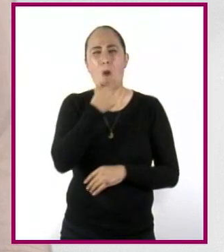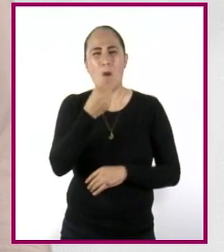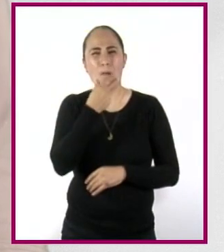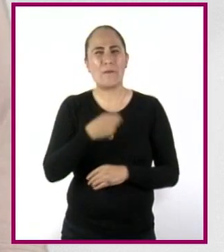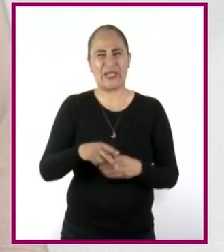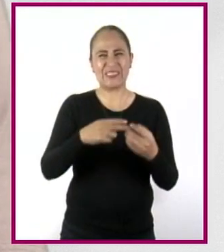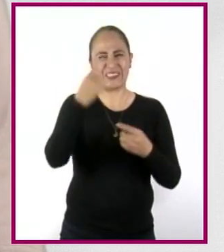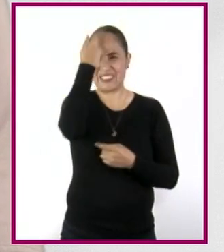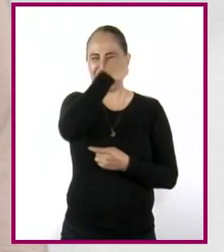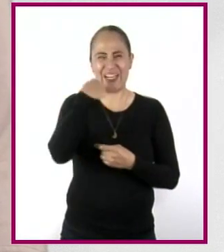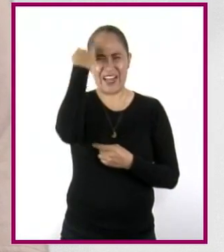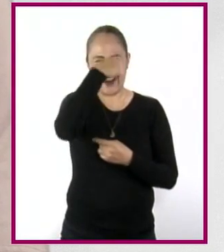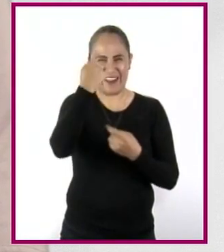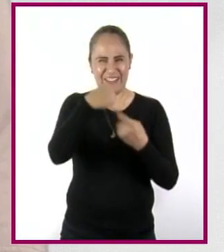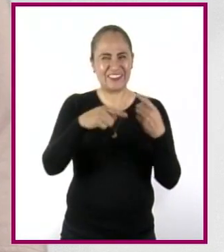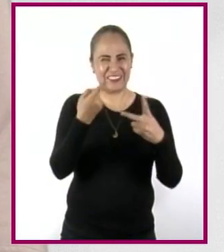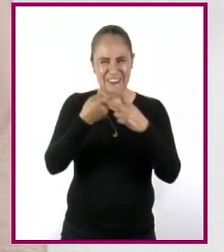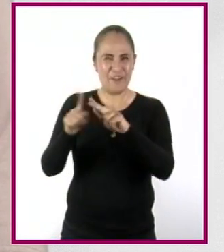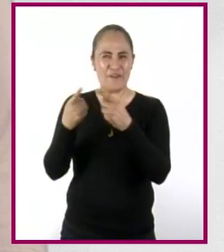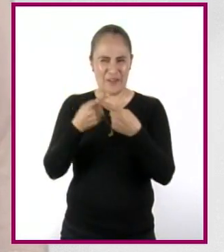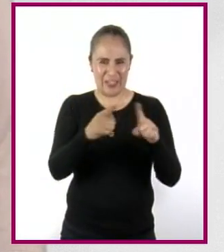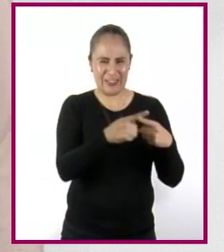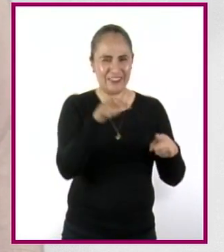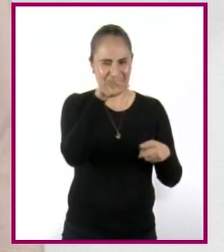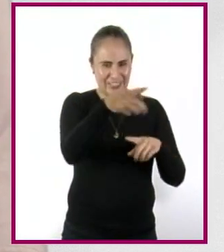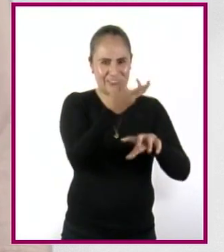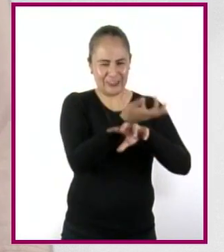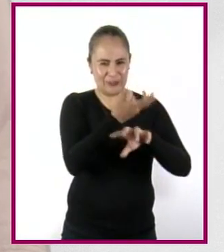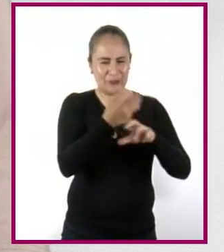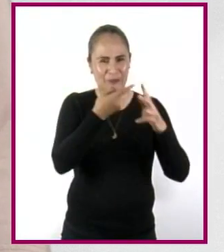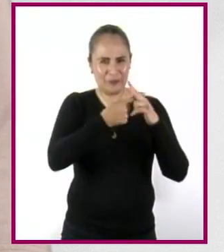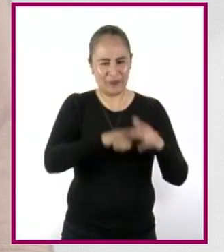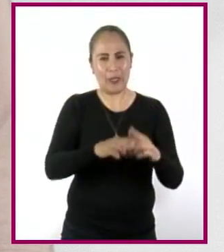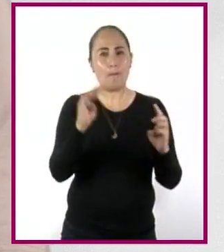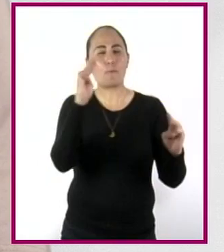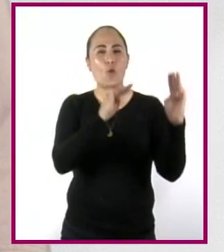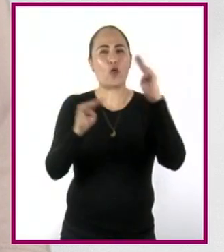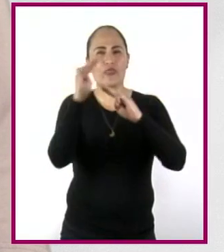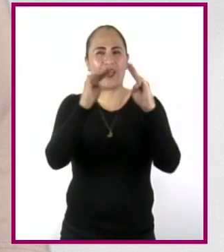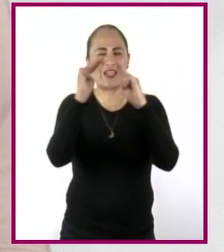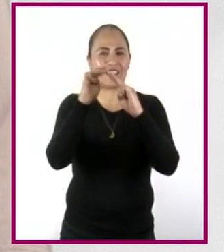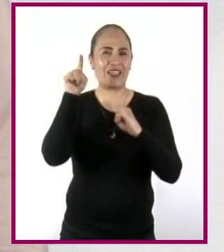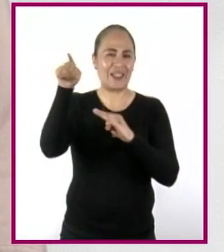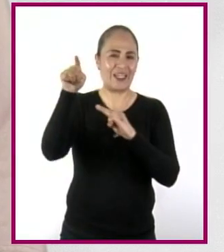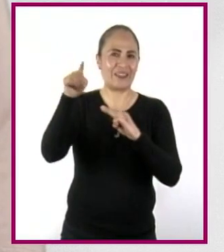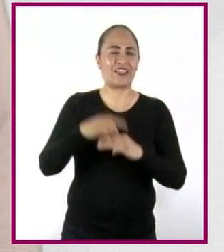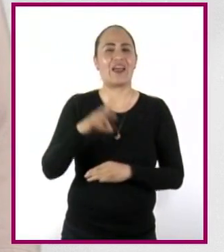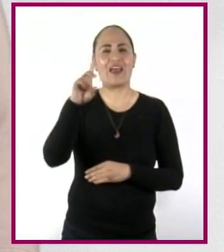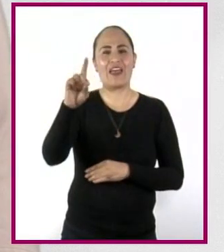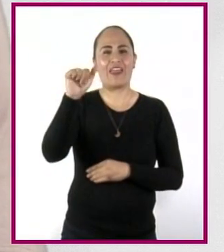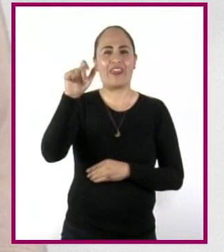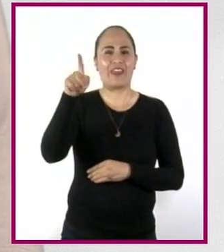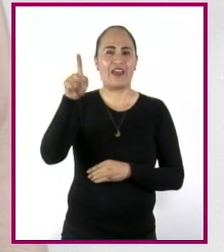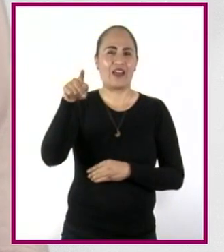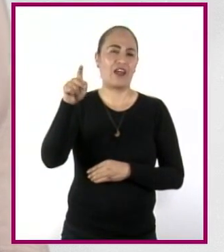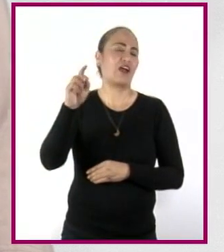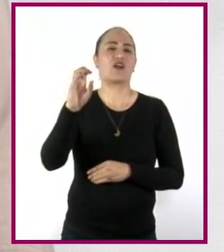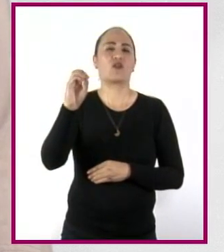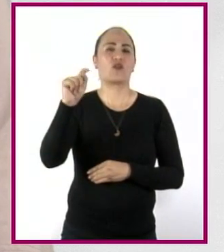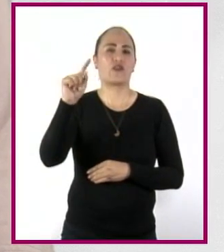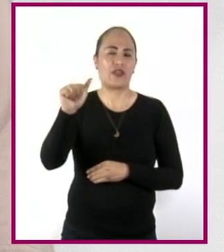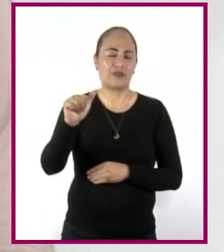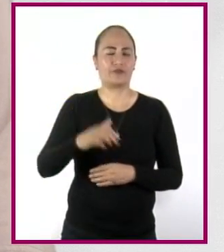Washington, Thomas Jefferson, Theodore Roosevelt y Abraham Lincoln en una montaña de granito localizada en Keystone, Dakota del Sur. El